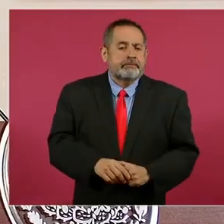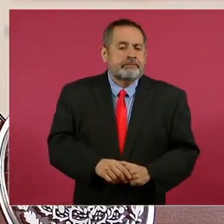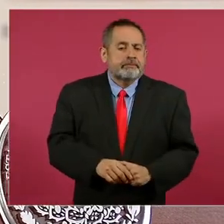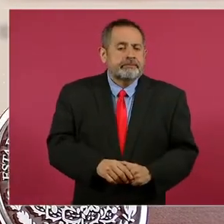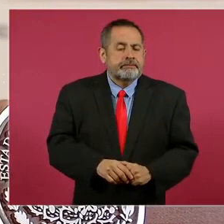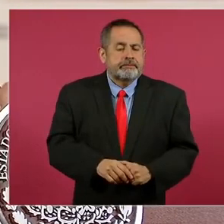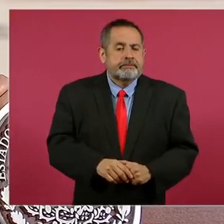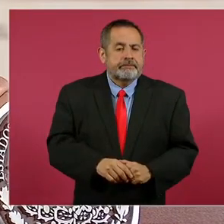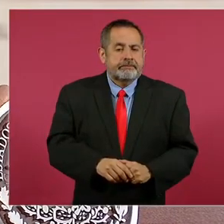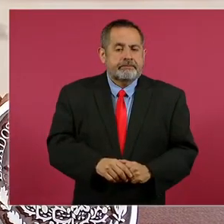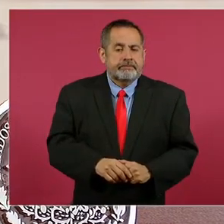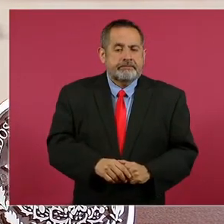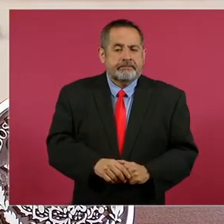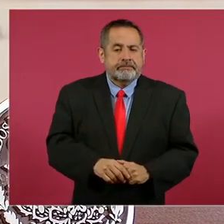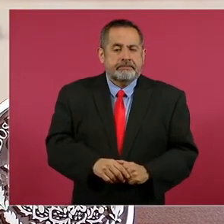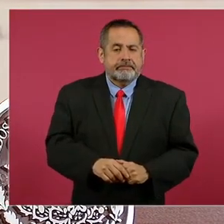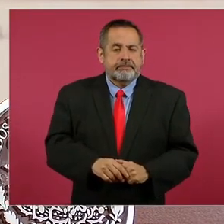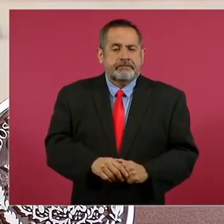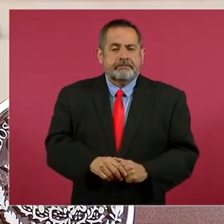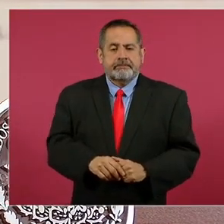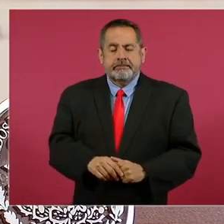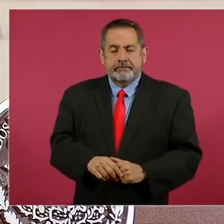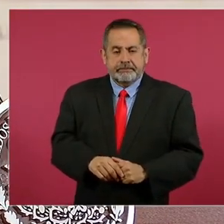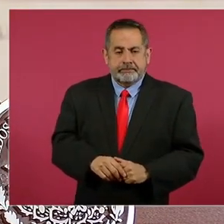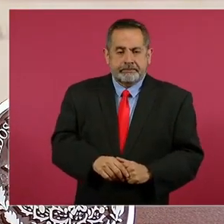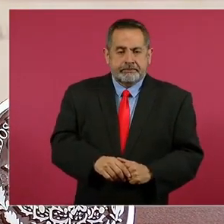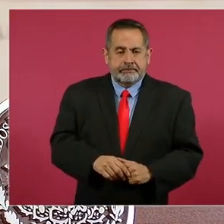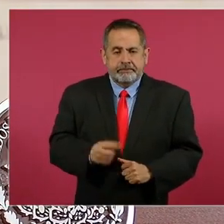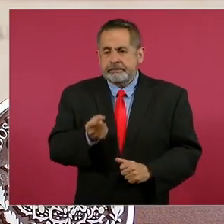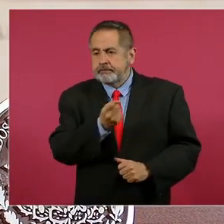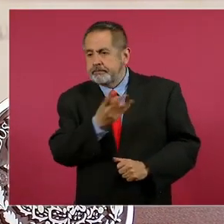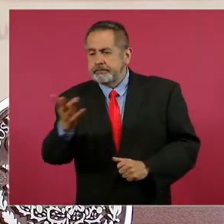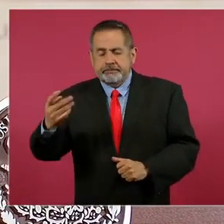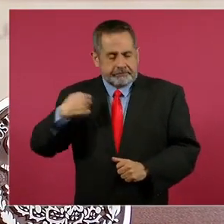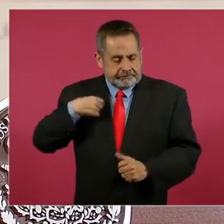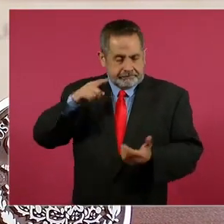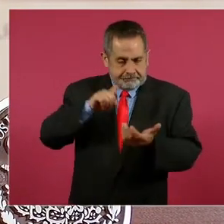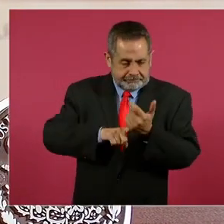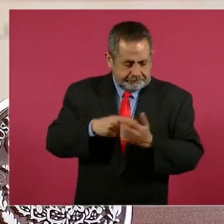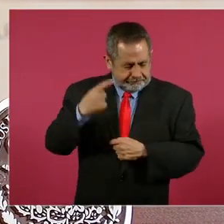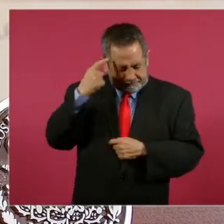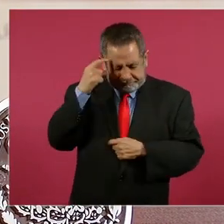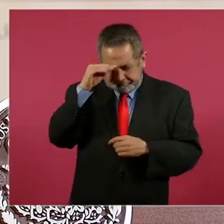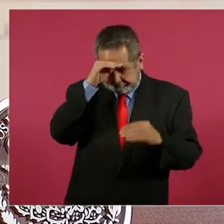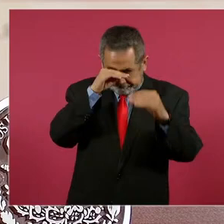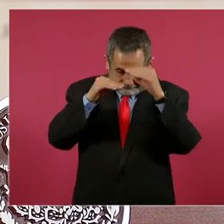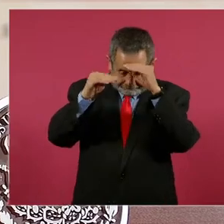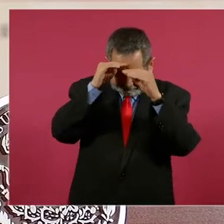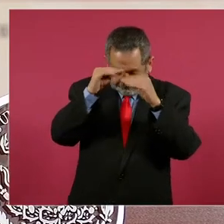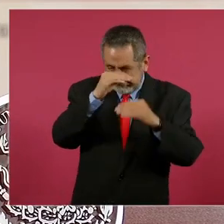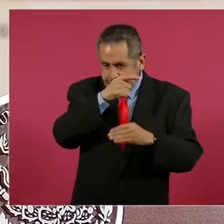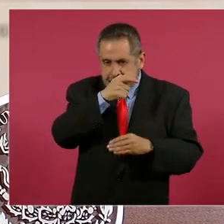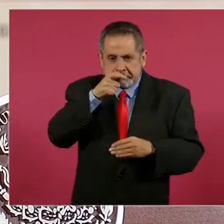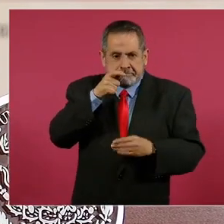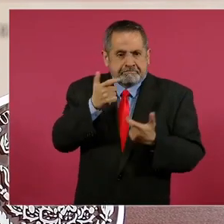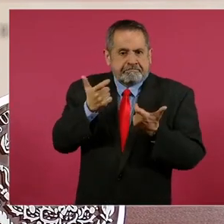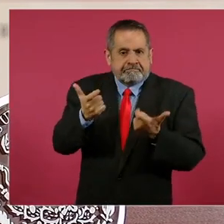con el estar pensando solo en el dinero,